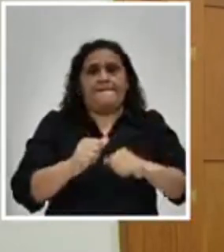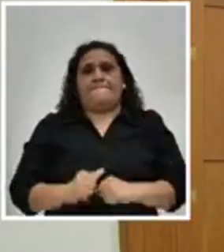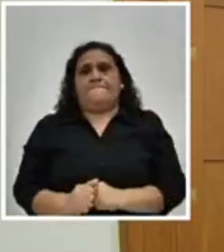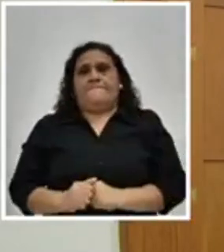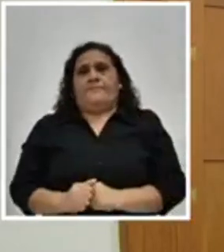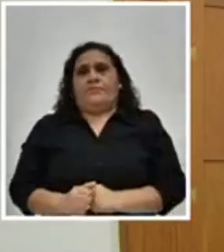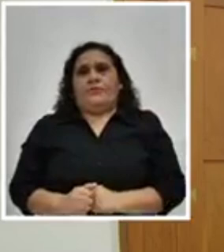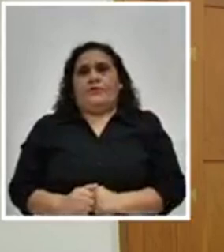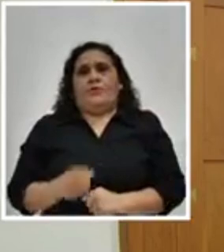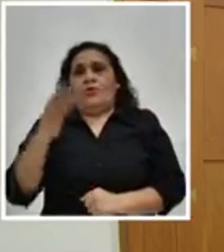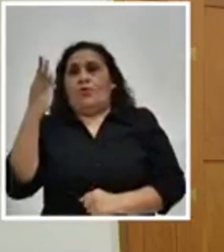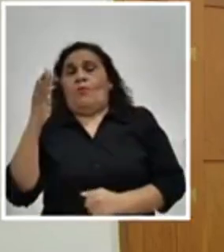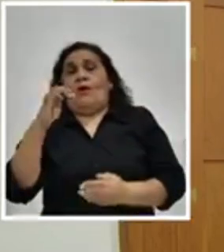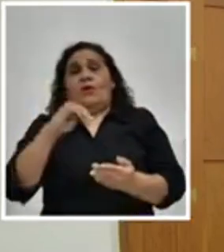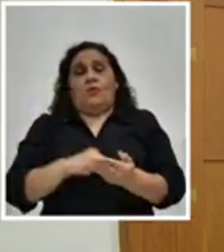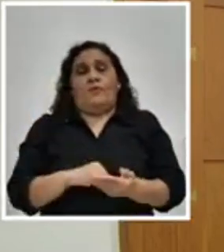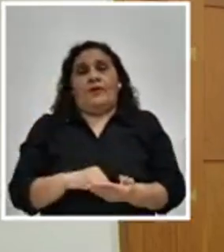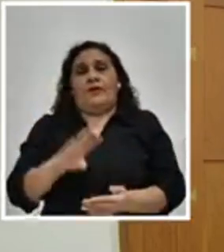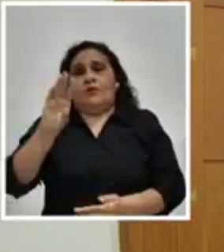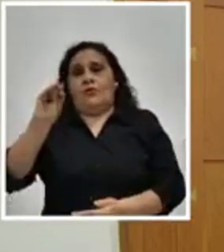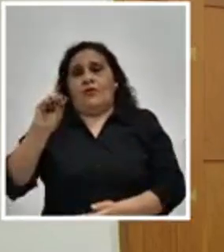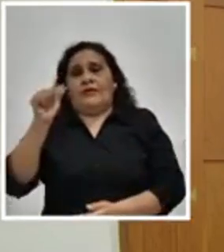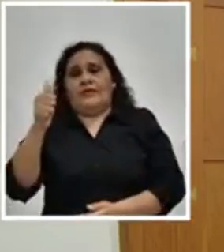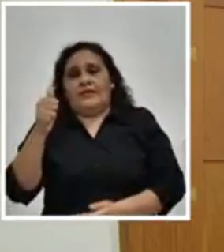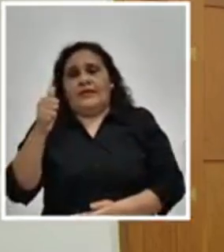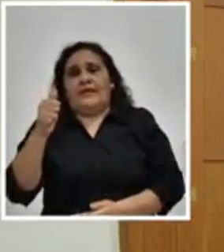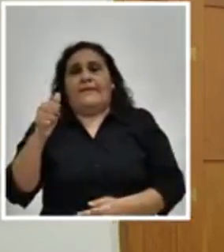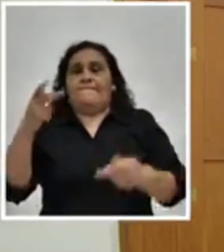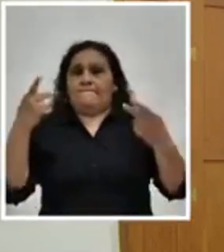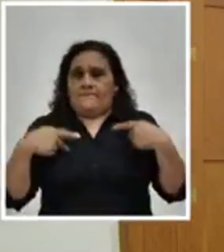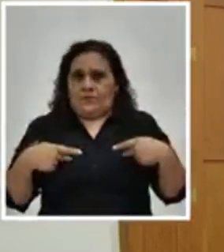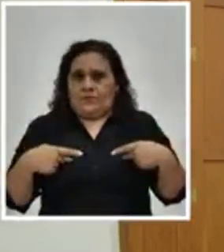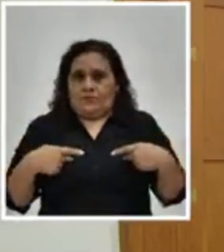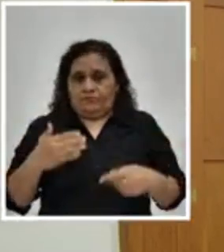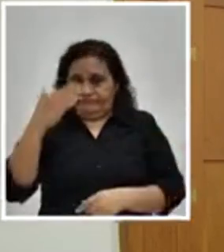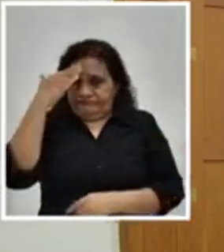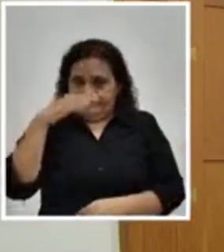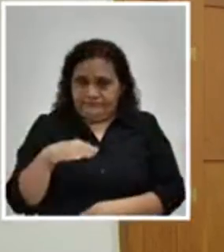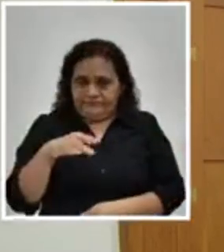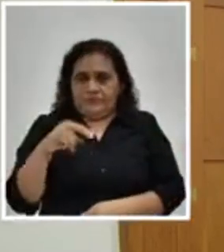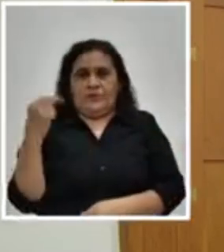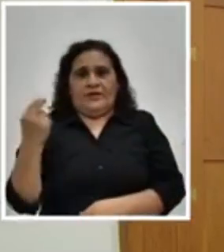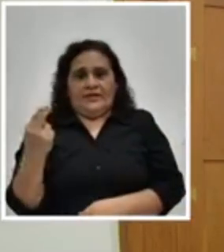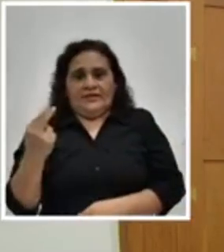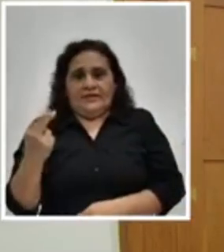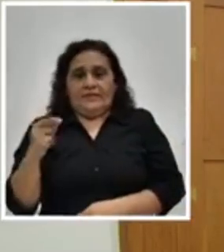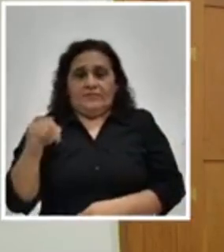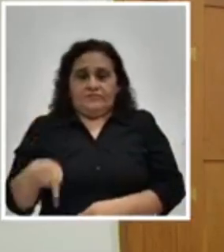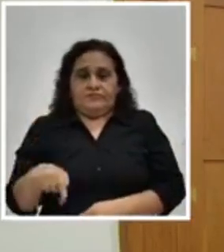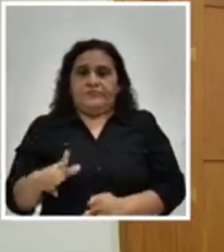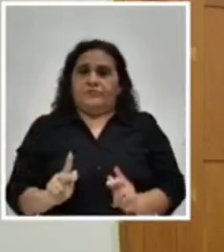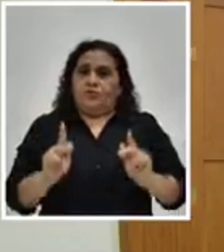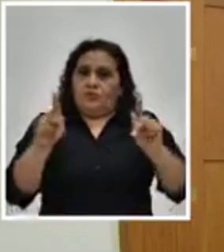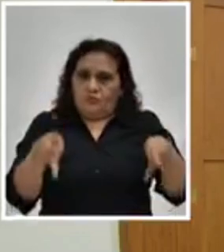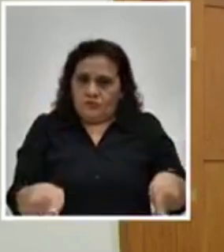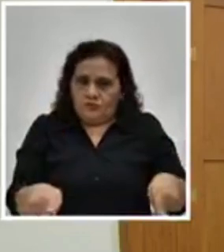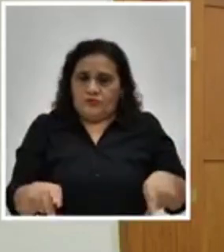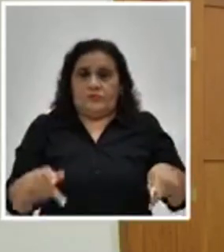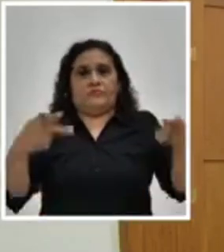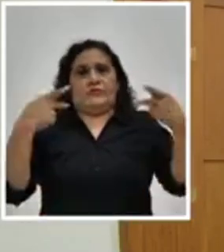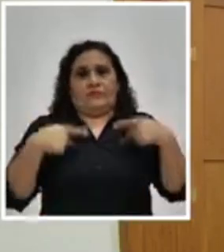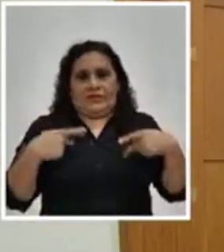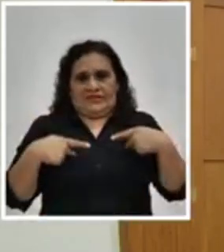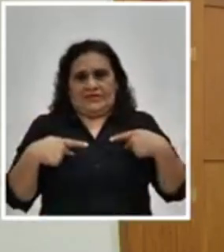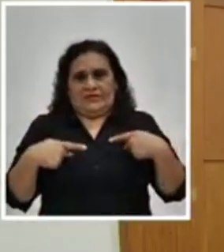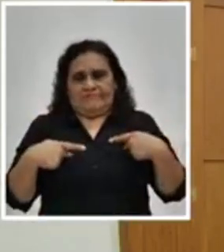de 4.096 personas. Sabemos de las necesidades de nuestro municipio y de nuestros pacientes, que